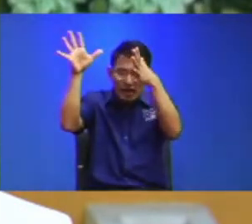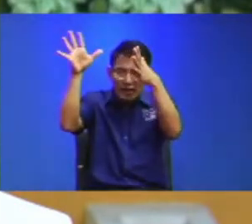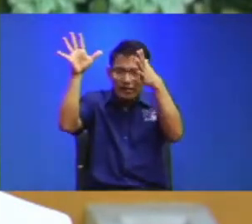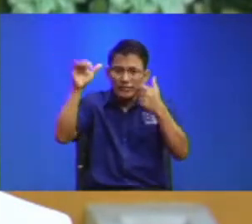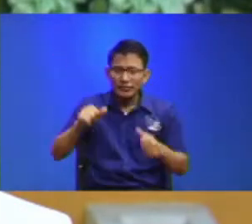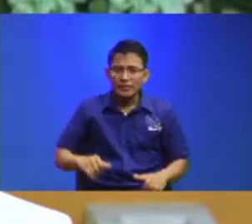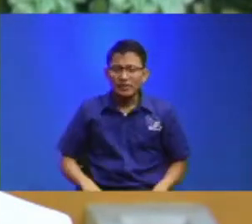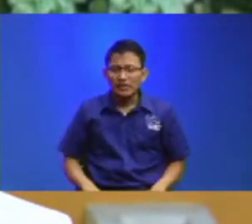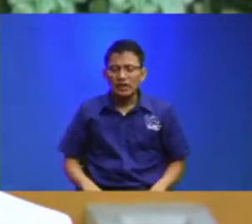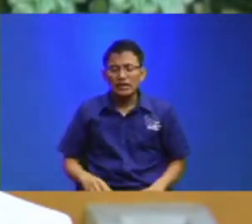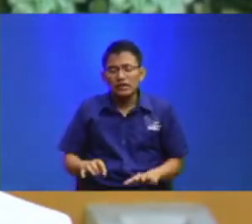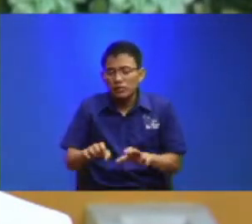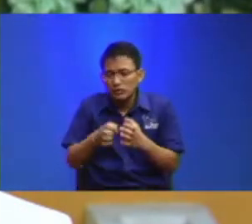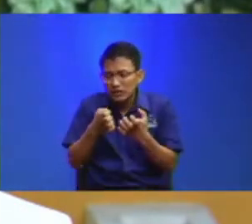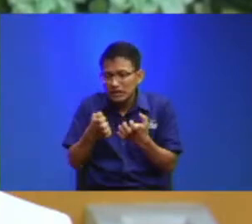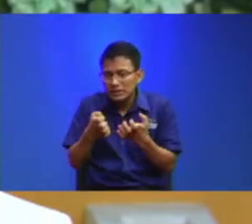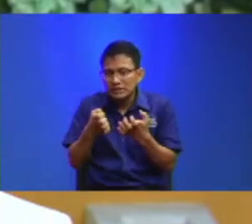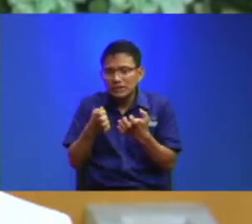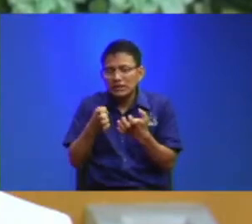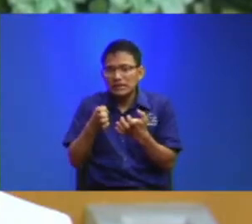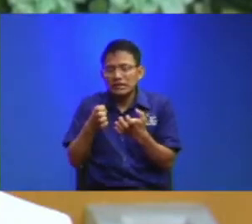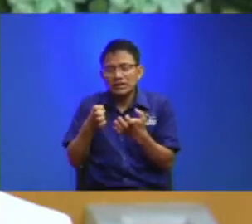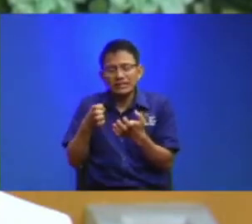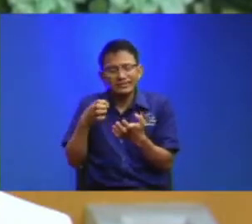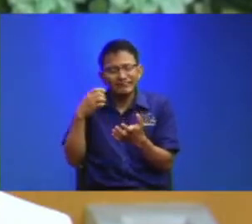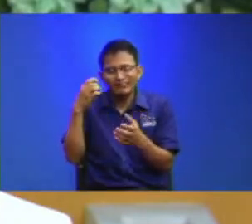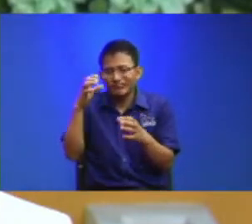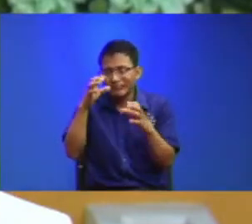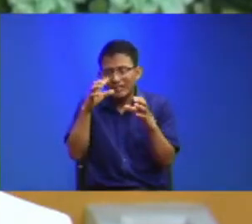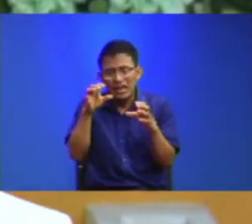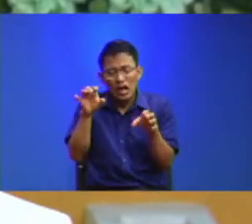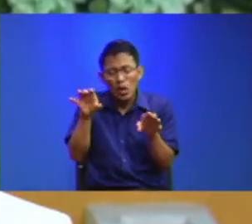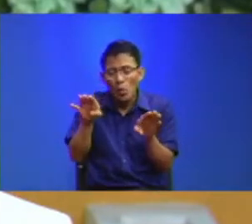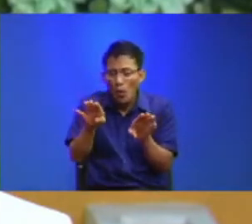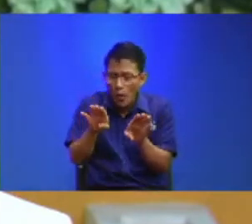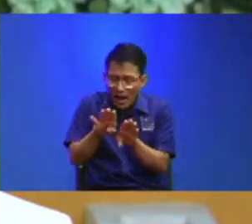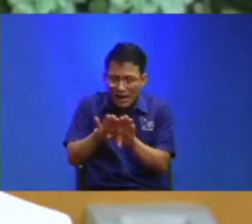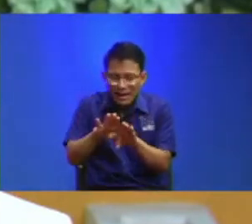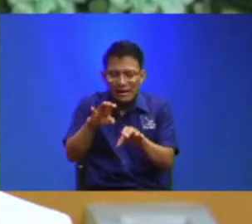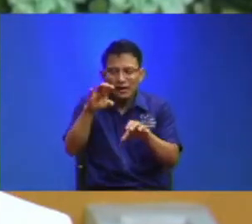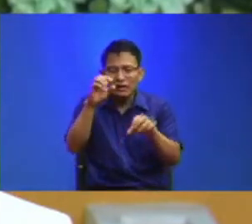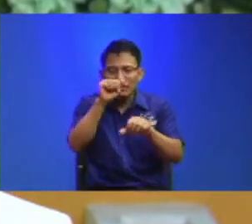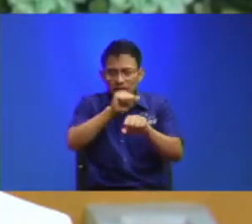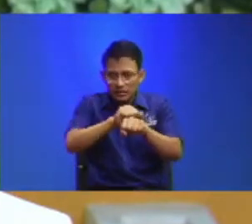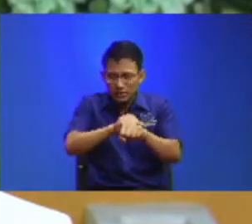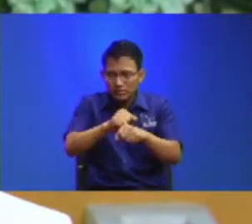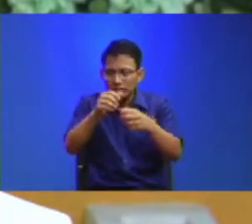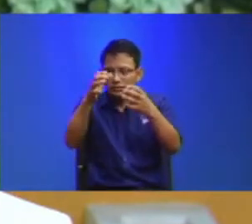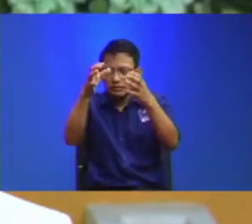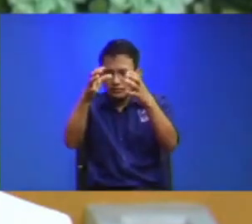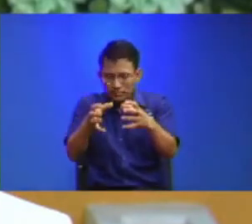una piedra de tropiezo. Limpia el camino del Señor.